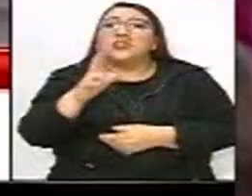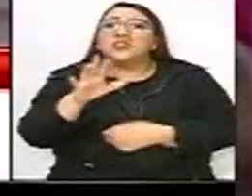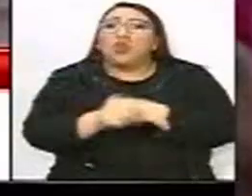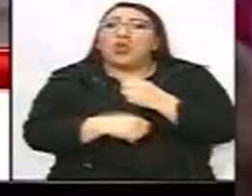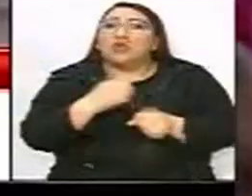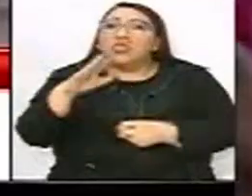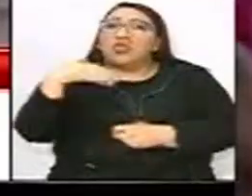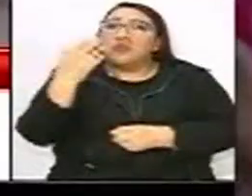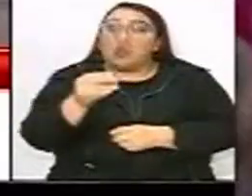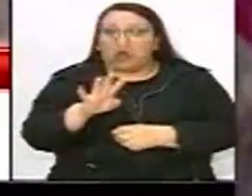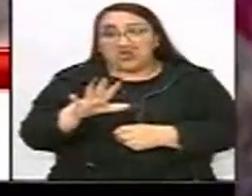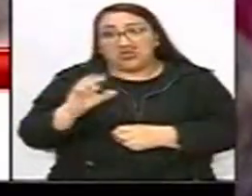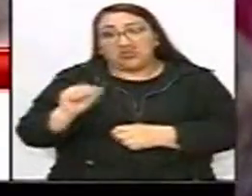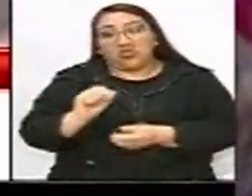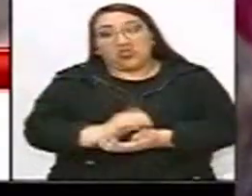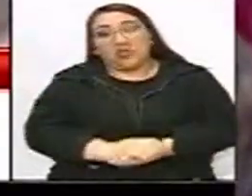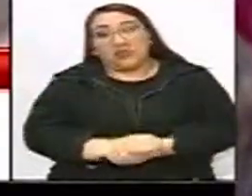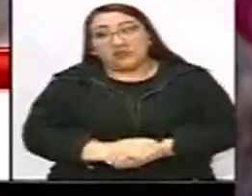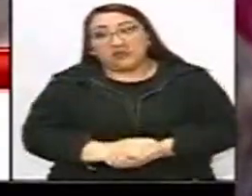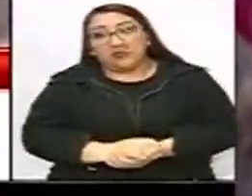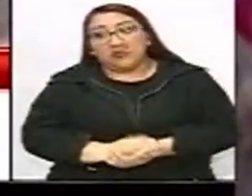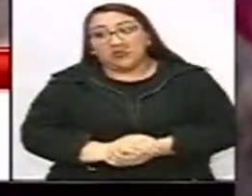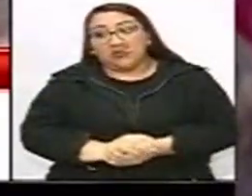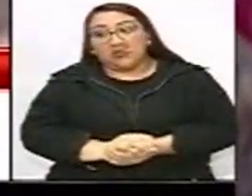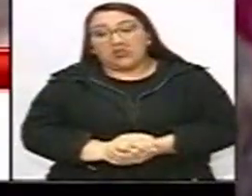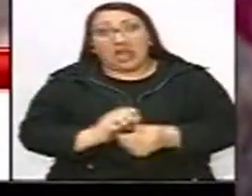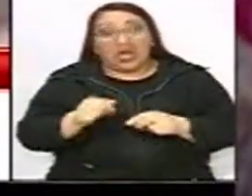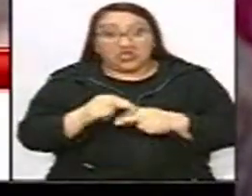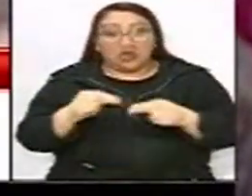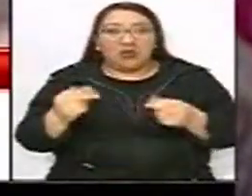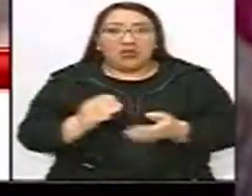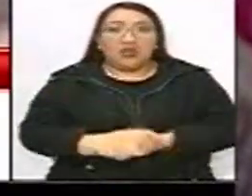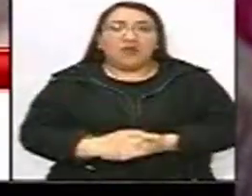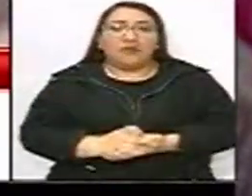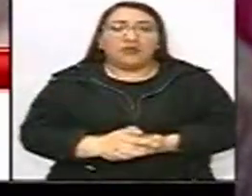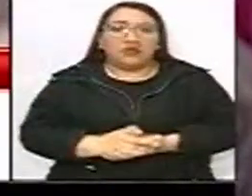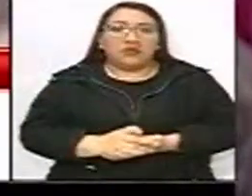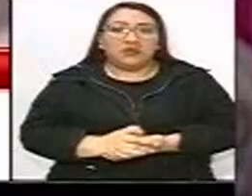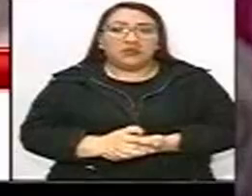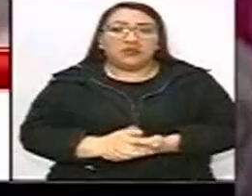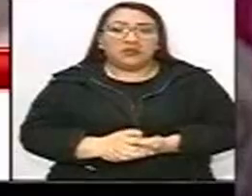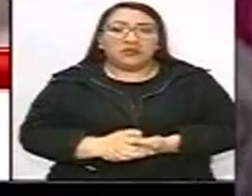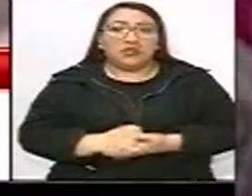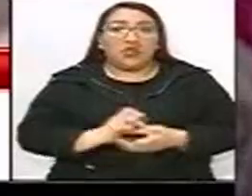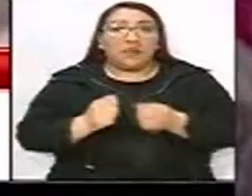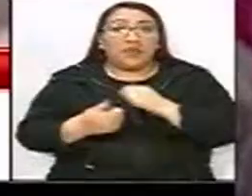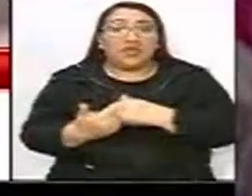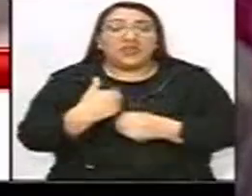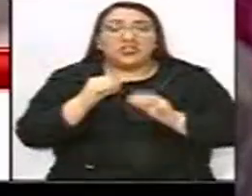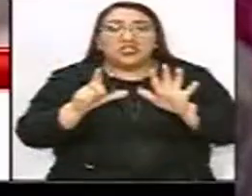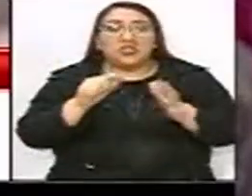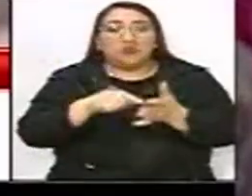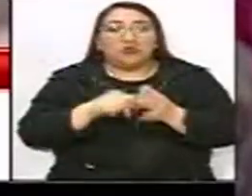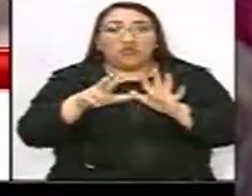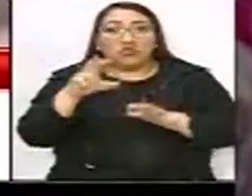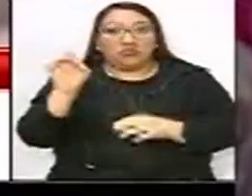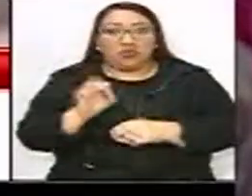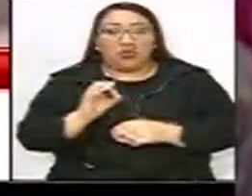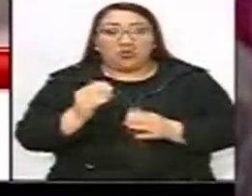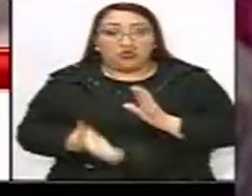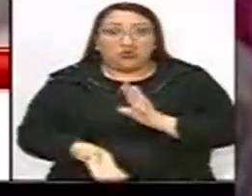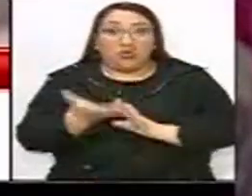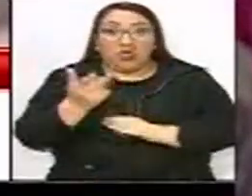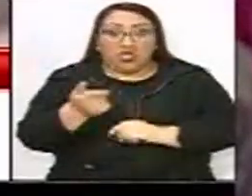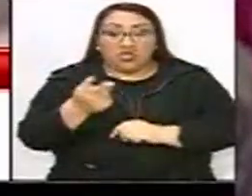años? 45 soles. A este nivel, si suben los peajes 7.8%, como han